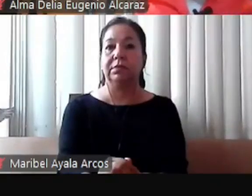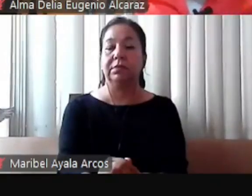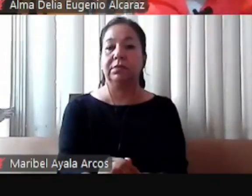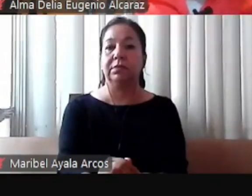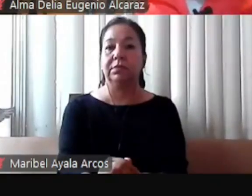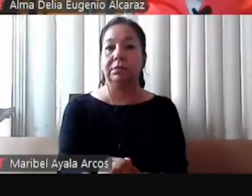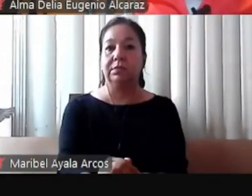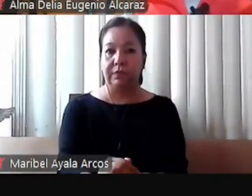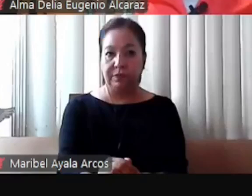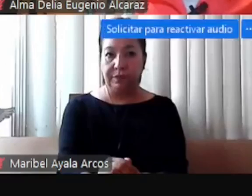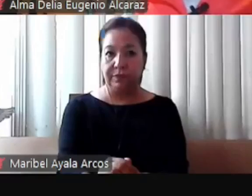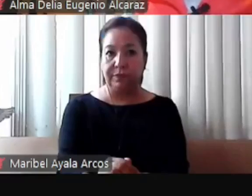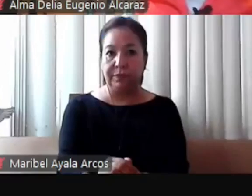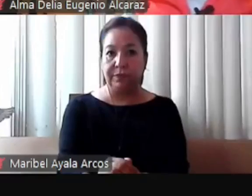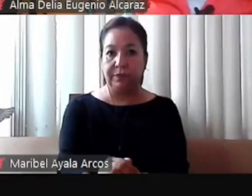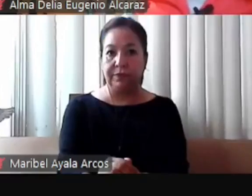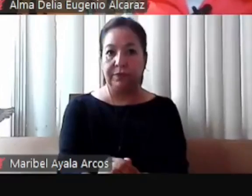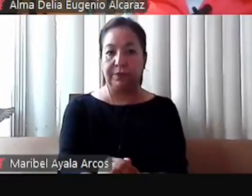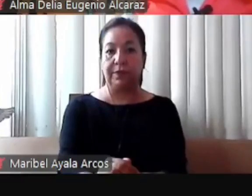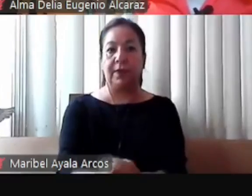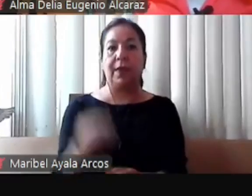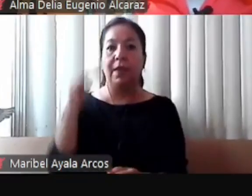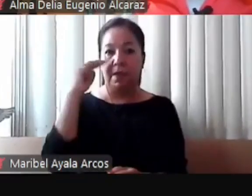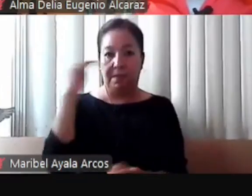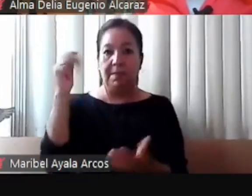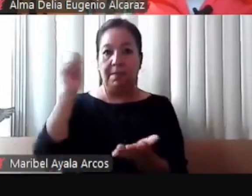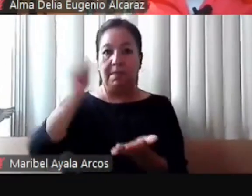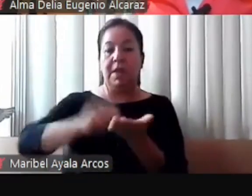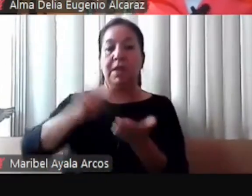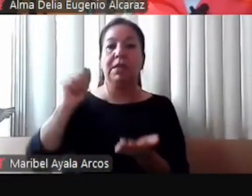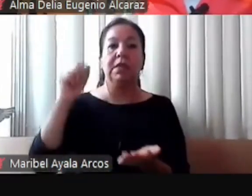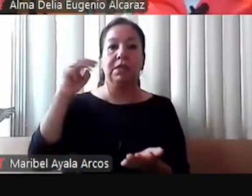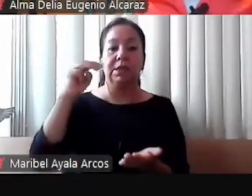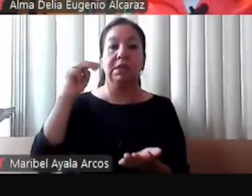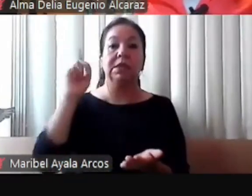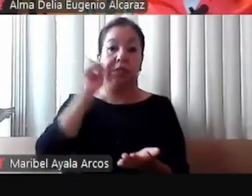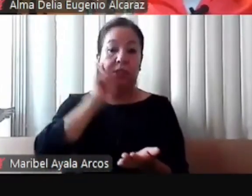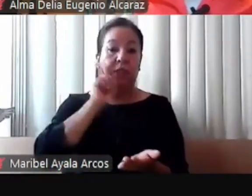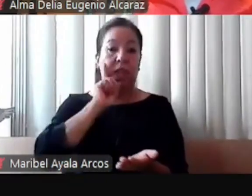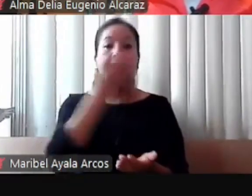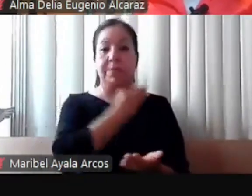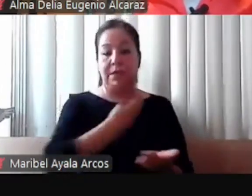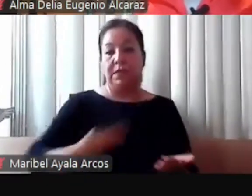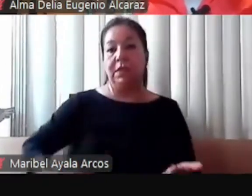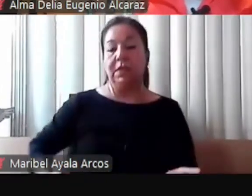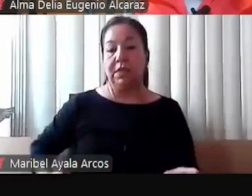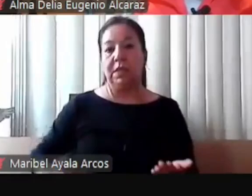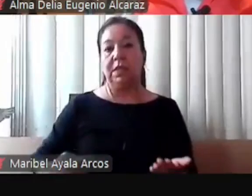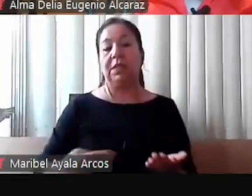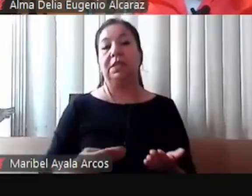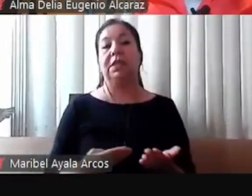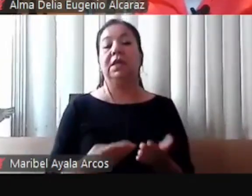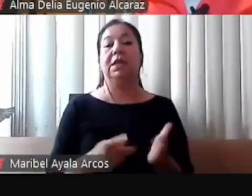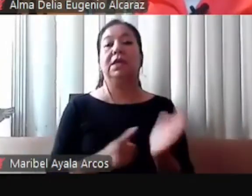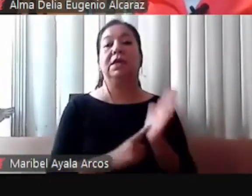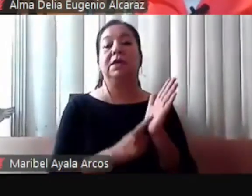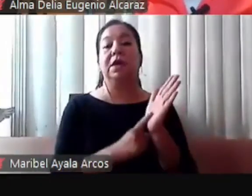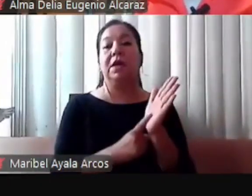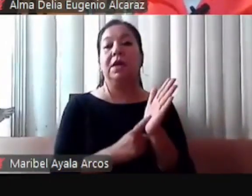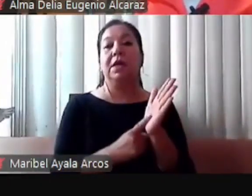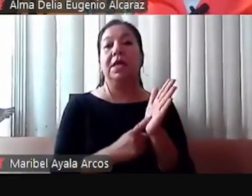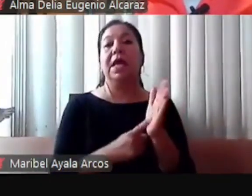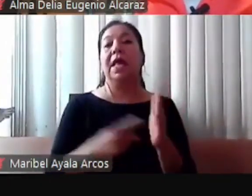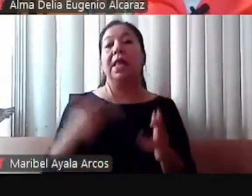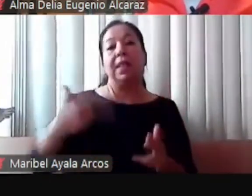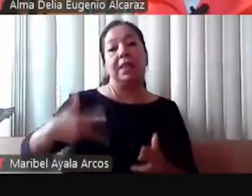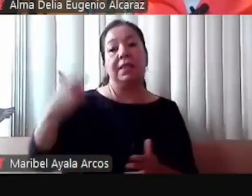Su autorización, magistrada presidenta, me permito dar cuenta con el proyecto de resolución relativo al procedimiento especial sancionador 13